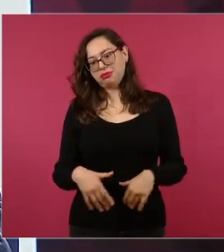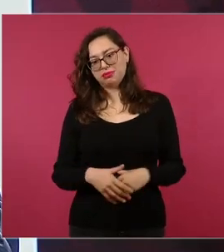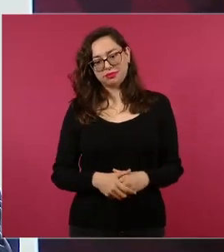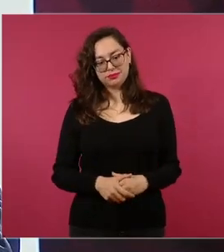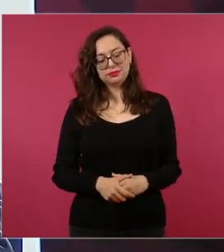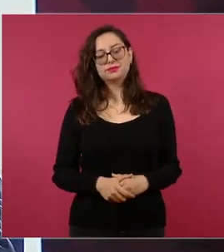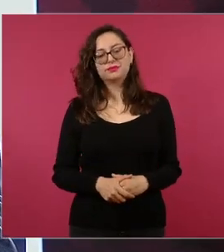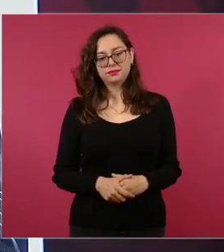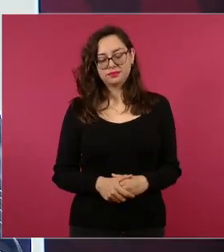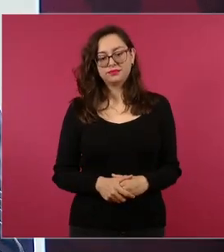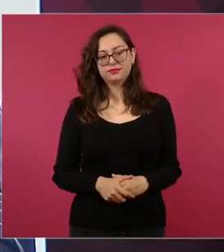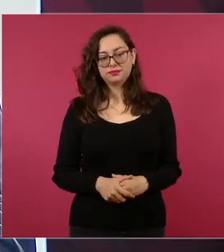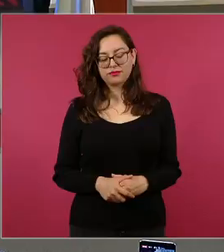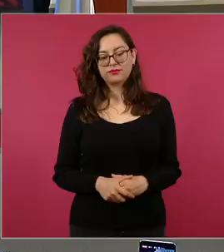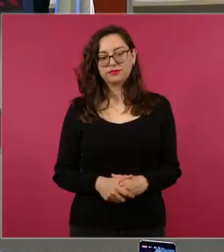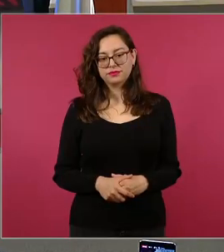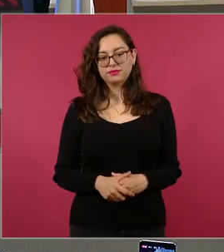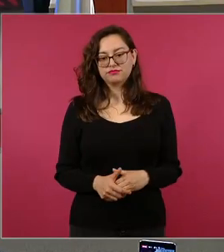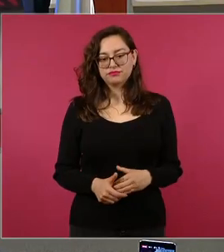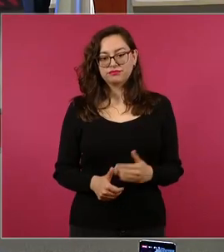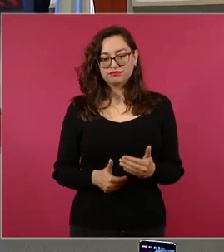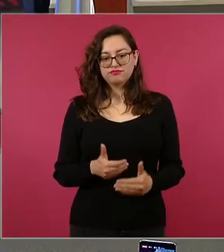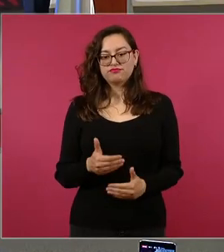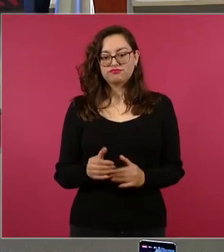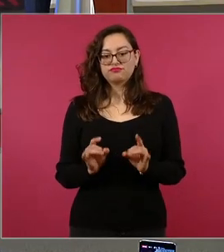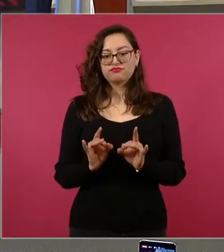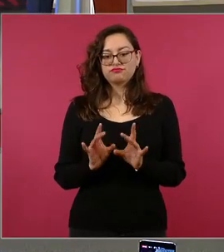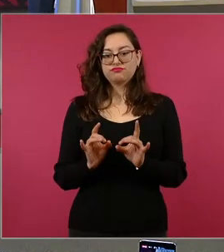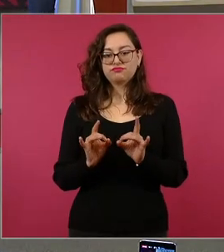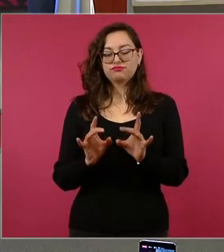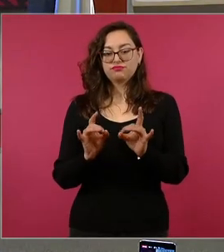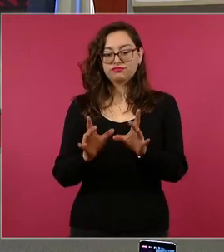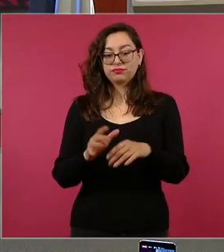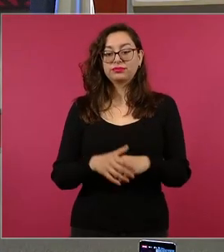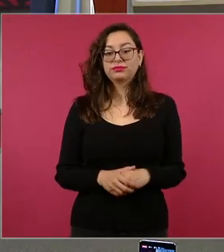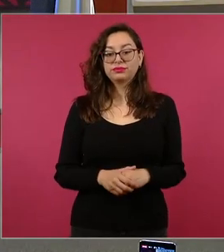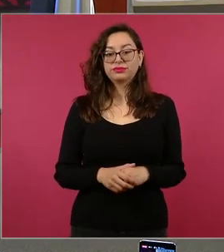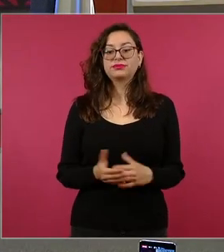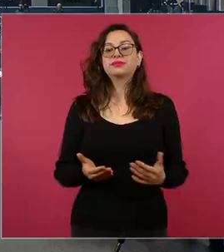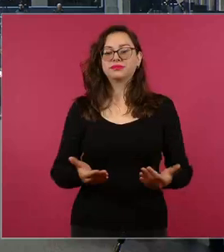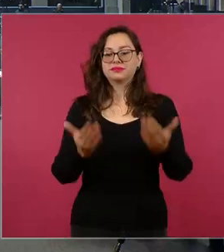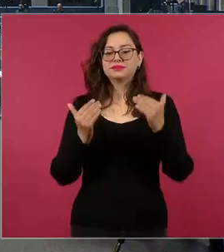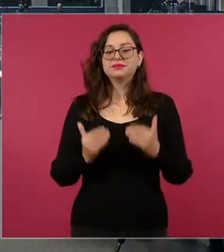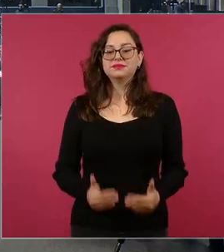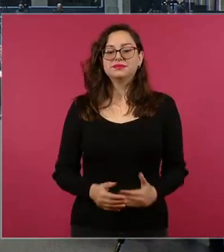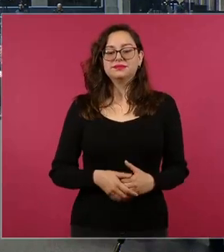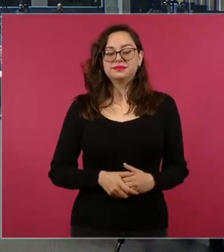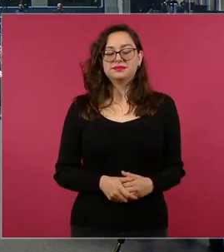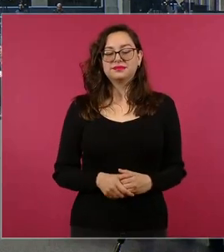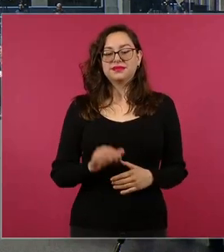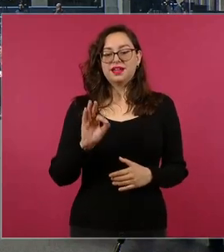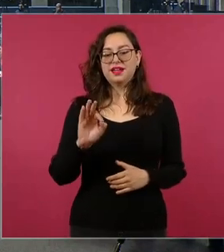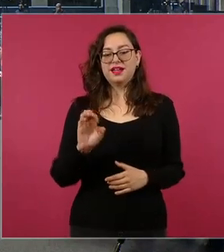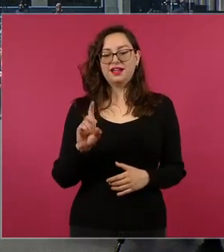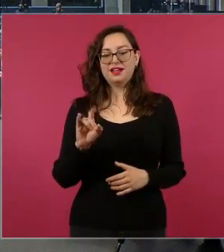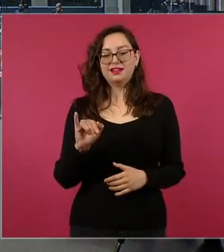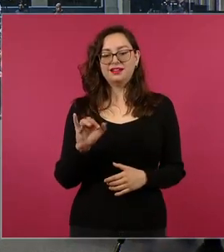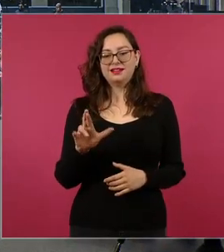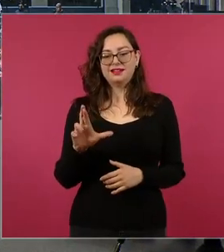por todo esto que está sucediendo. Bueno, vámonos con Federico.